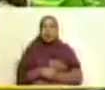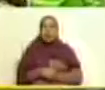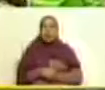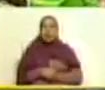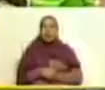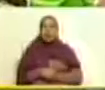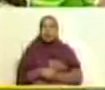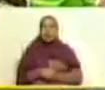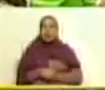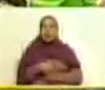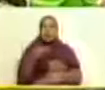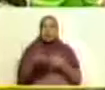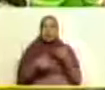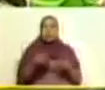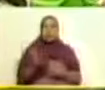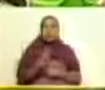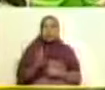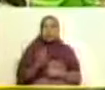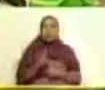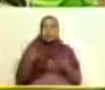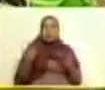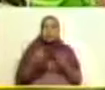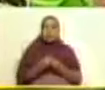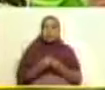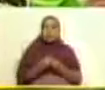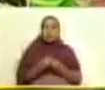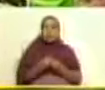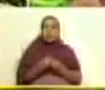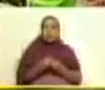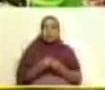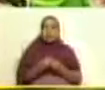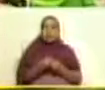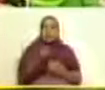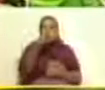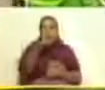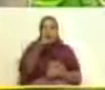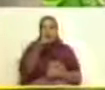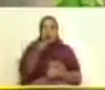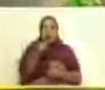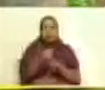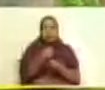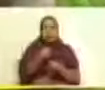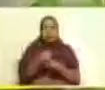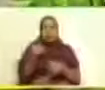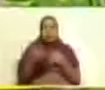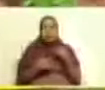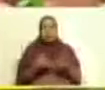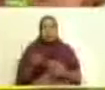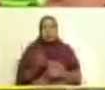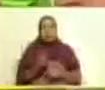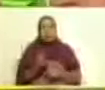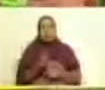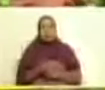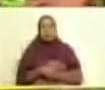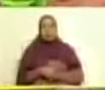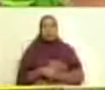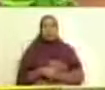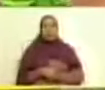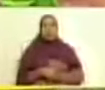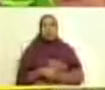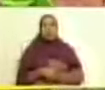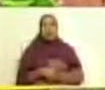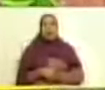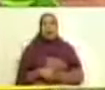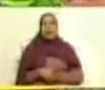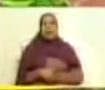La mayoría concuerdan de que hay un problema que tiene que ver con la legalización de los documentos.